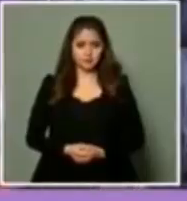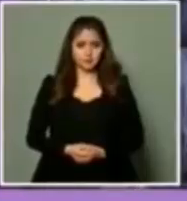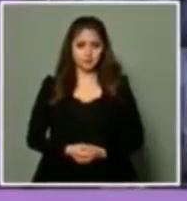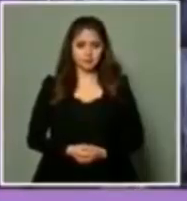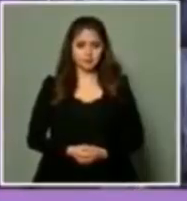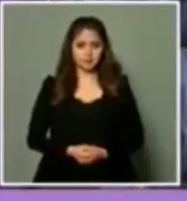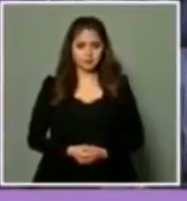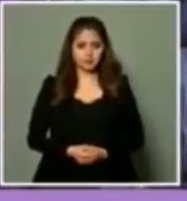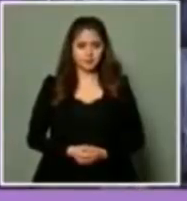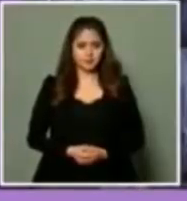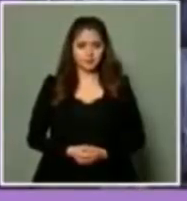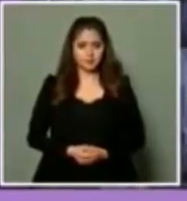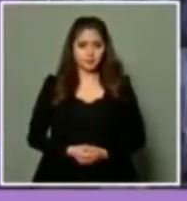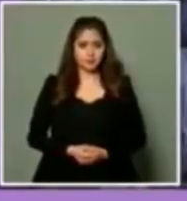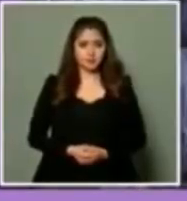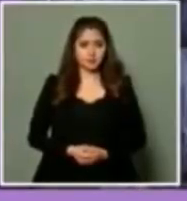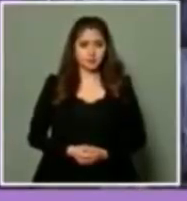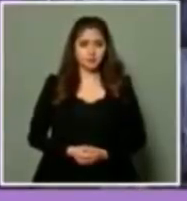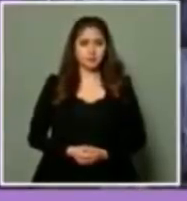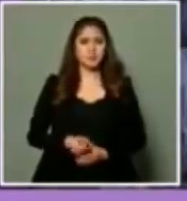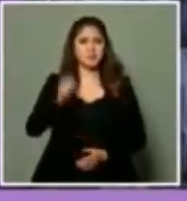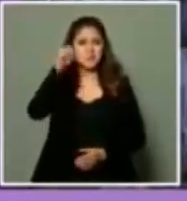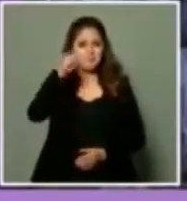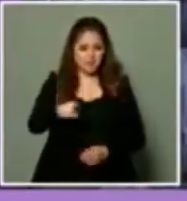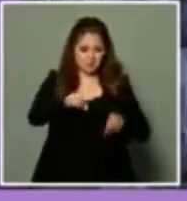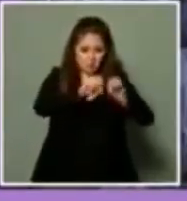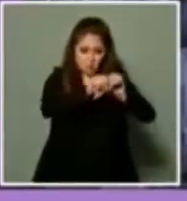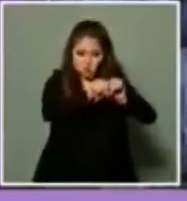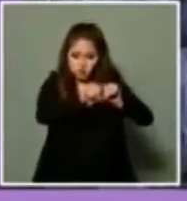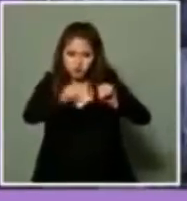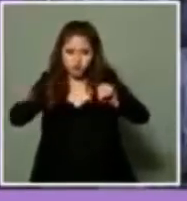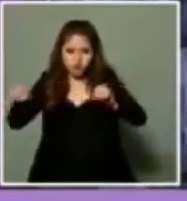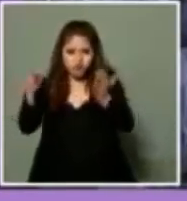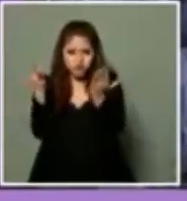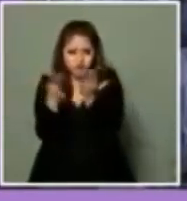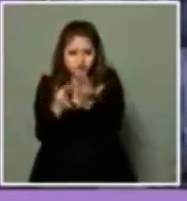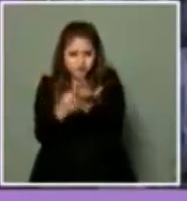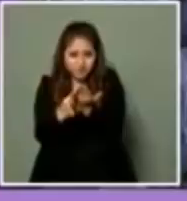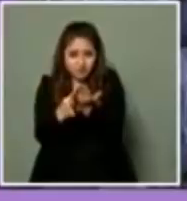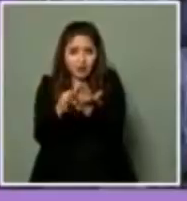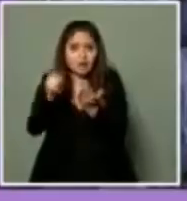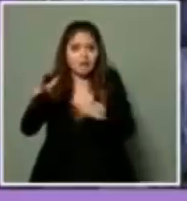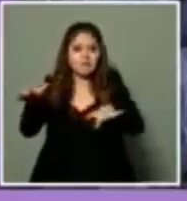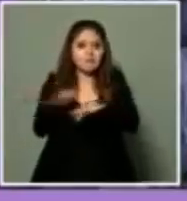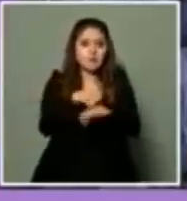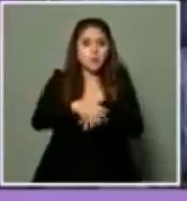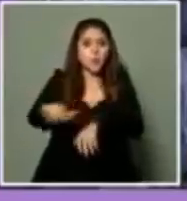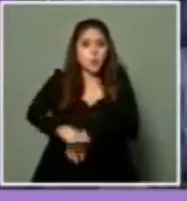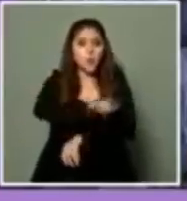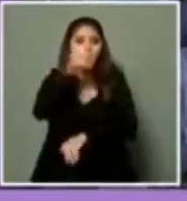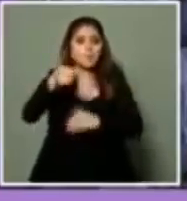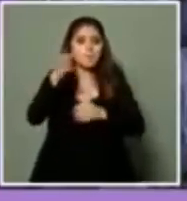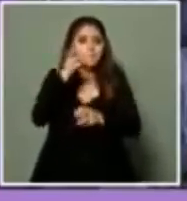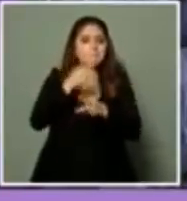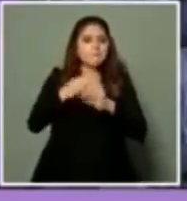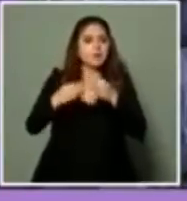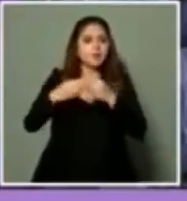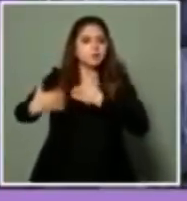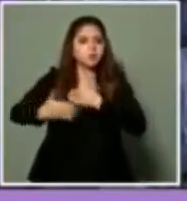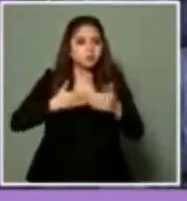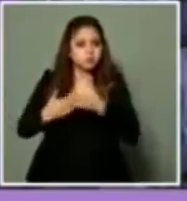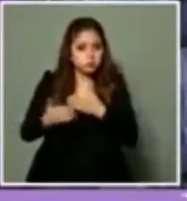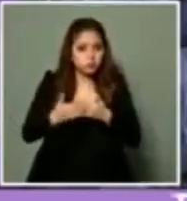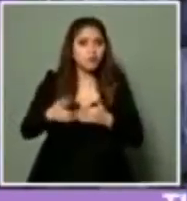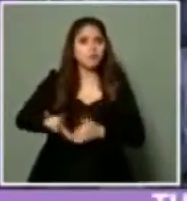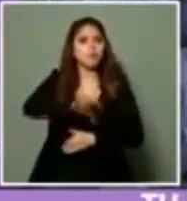Terminaremos de sustituir toda la red secundaria de agua con tubería de alta calidad. tendremos un programa